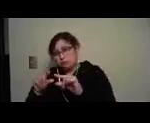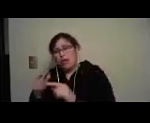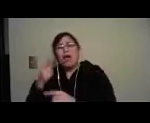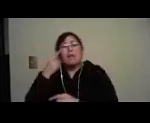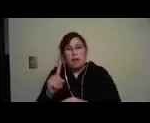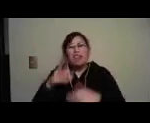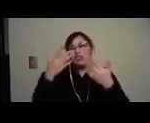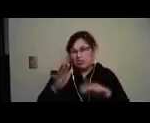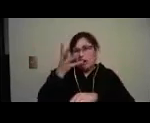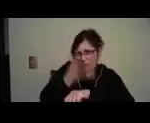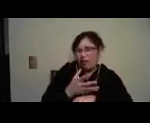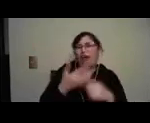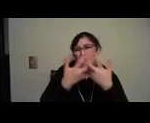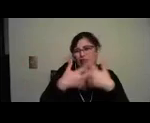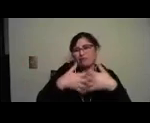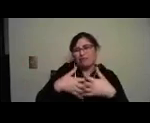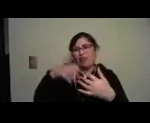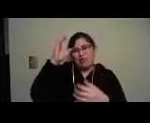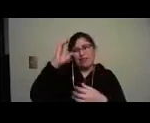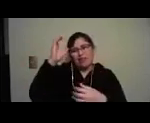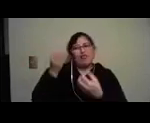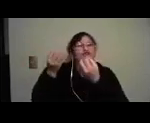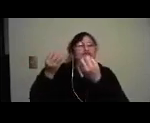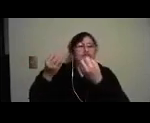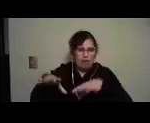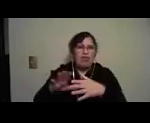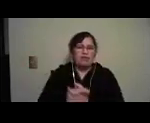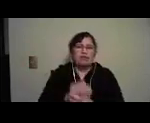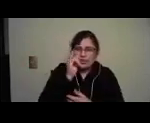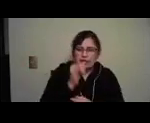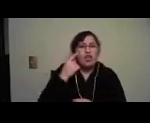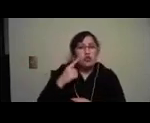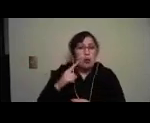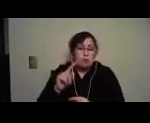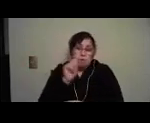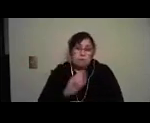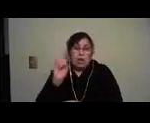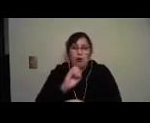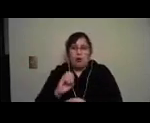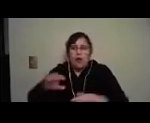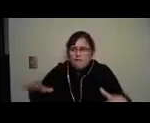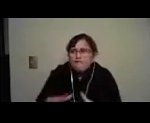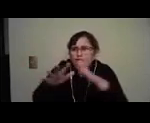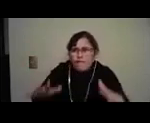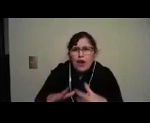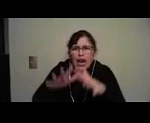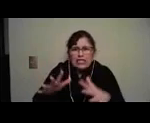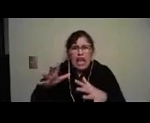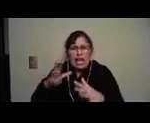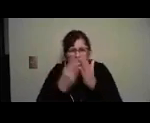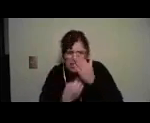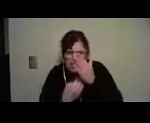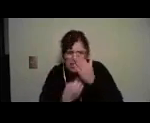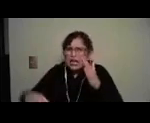cognitivas, ¿ya? No tiene ningún sentido que yo me esfuerce por recuperar esas funciones porque eso no va a pasar,